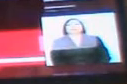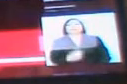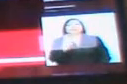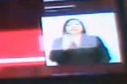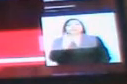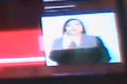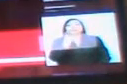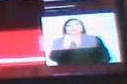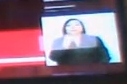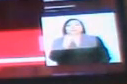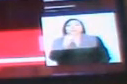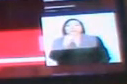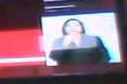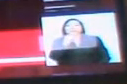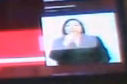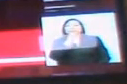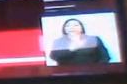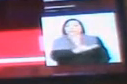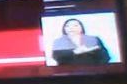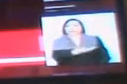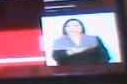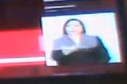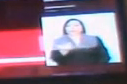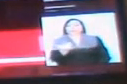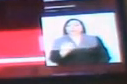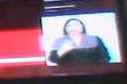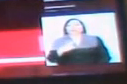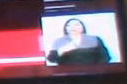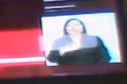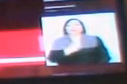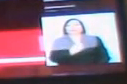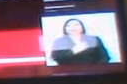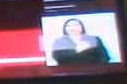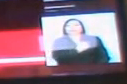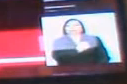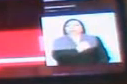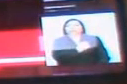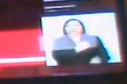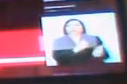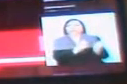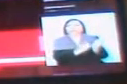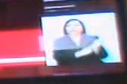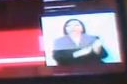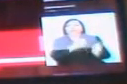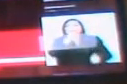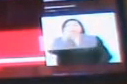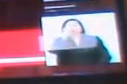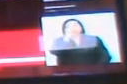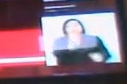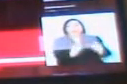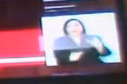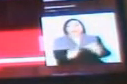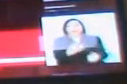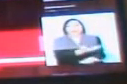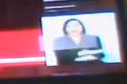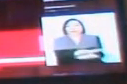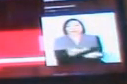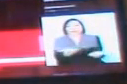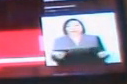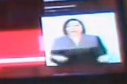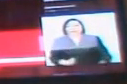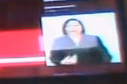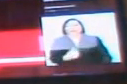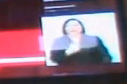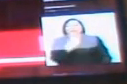señoras y señores, queridos hermanos peruanos,